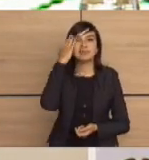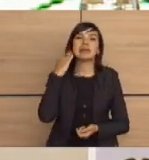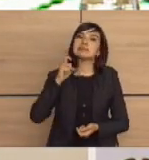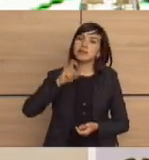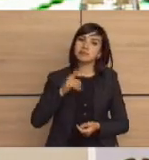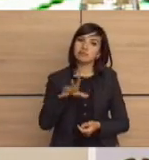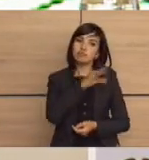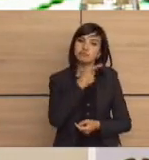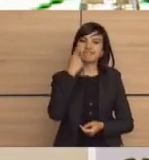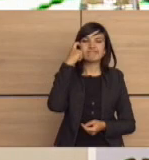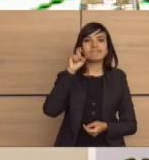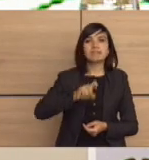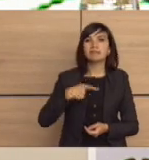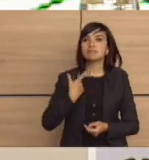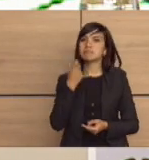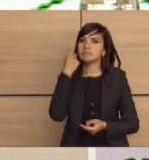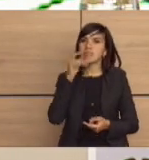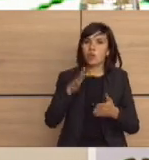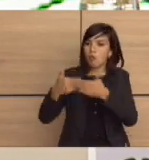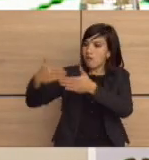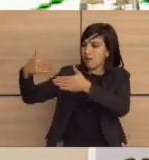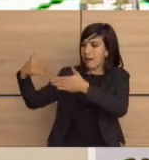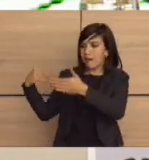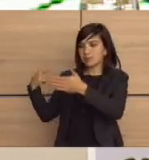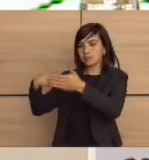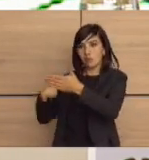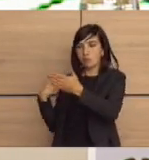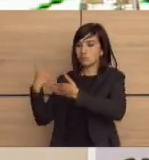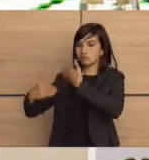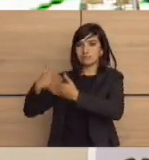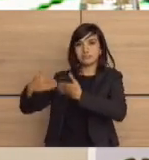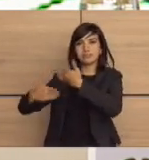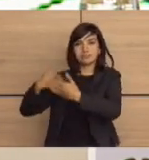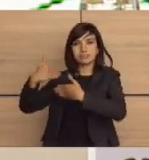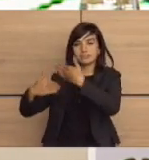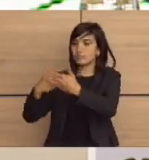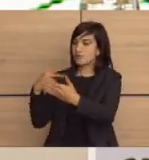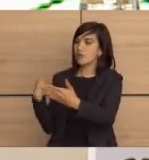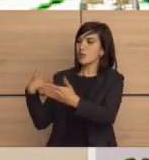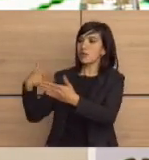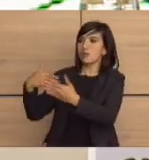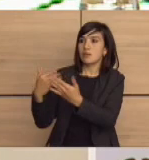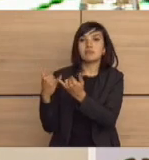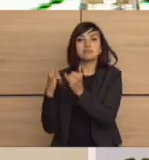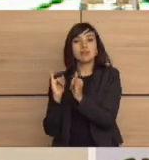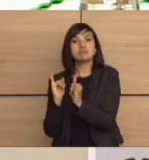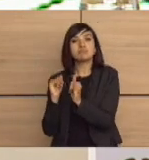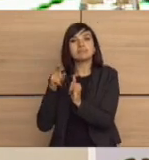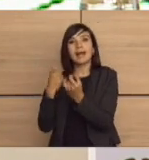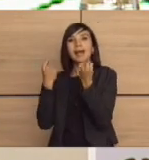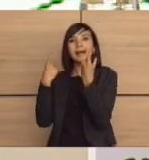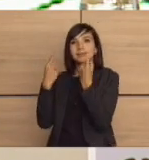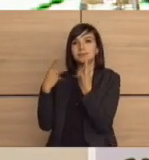sociedades distintas, en épocas distintas, empezamos a convertirlo todo en legados, herencias, que son muy